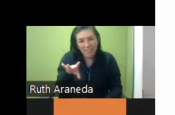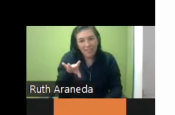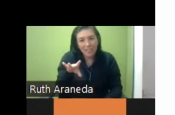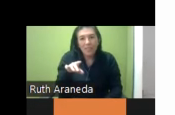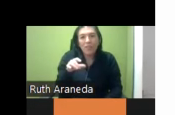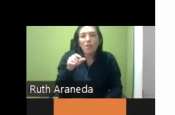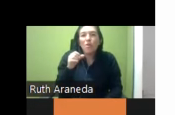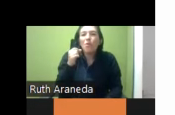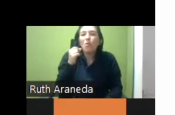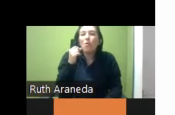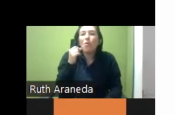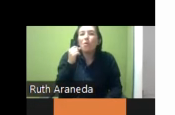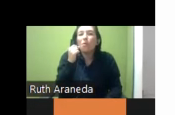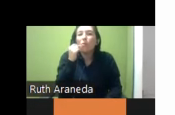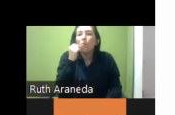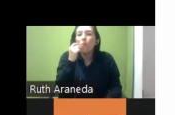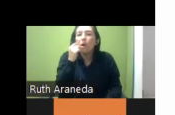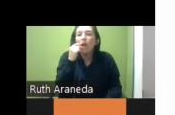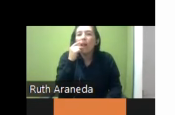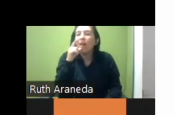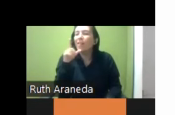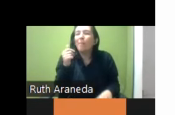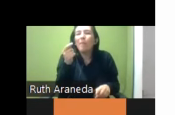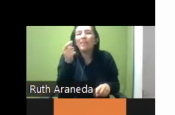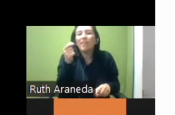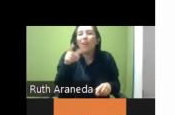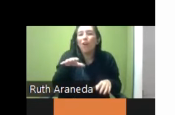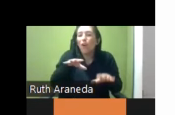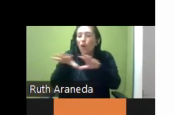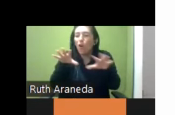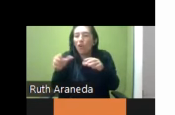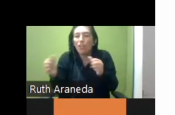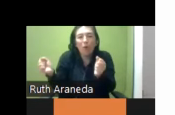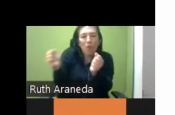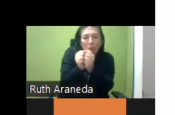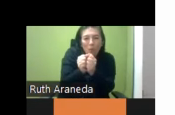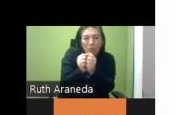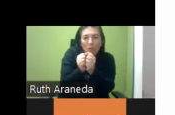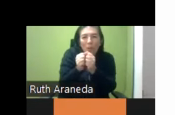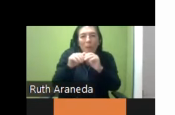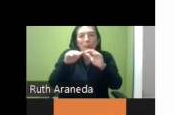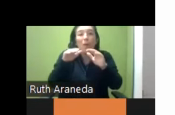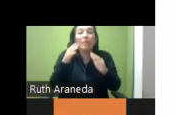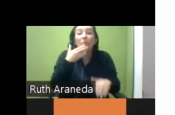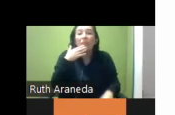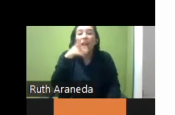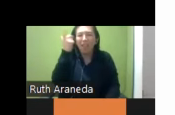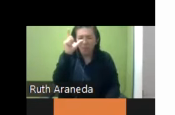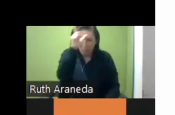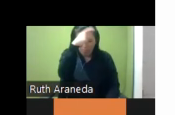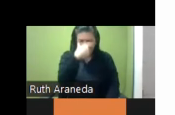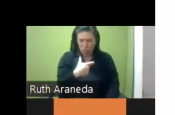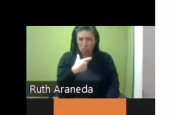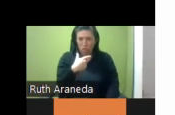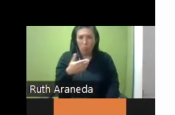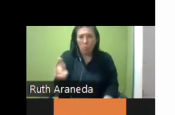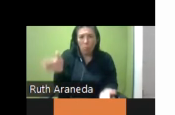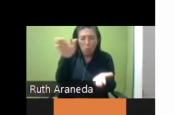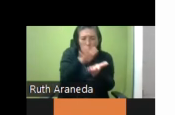qué otros objetos estaba, con qué otros objetos estaba acompañado y a qué individuo acompañaba.